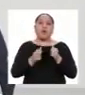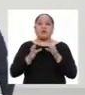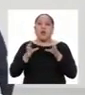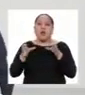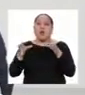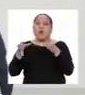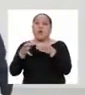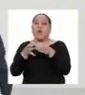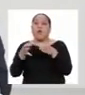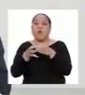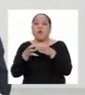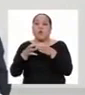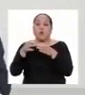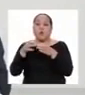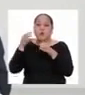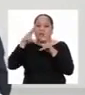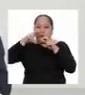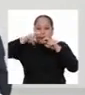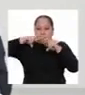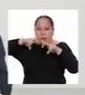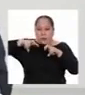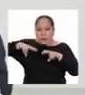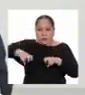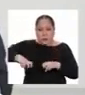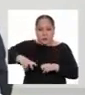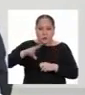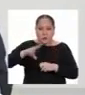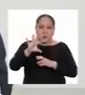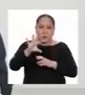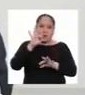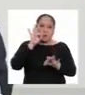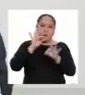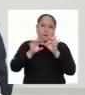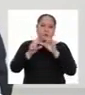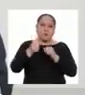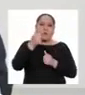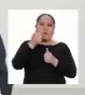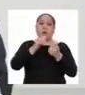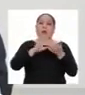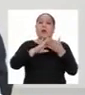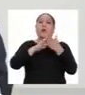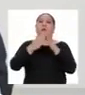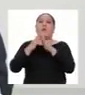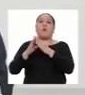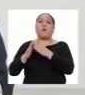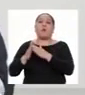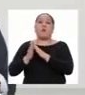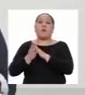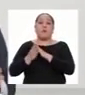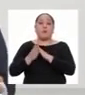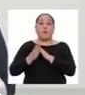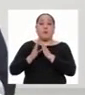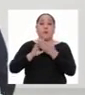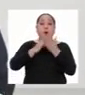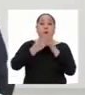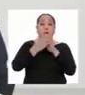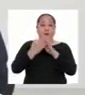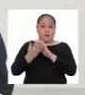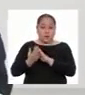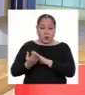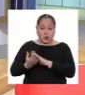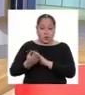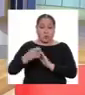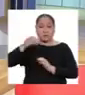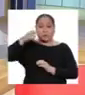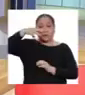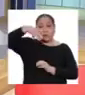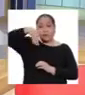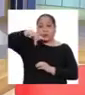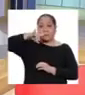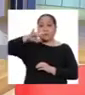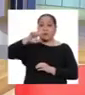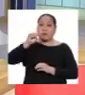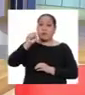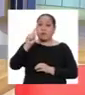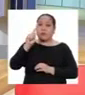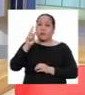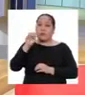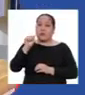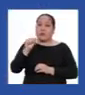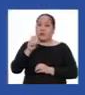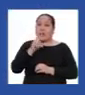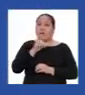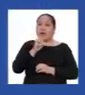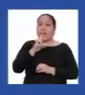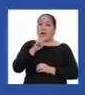estudio. Eso implica identificar nuestra población, muestra y variable de estudio. ¿Población,